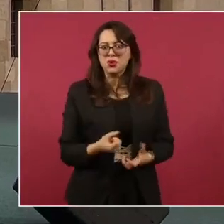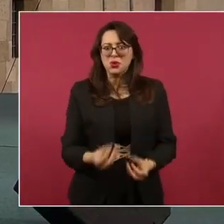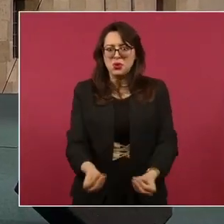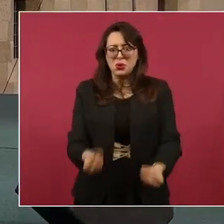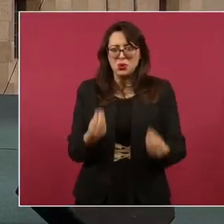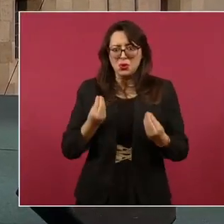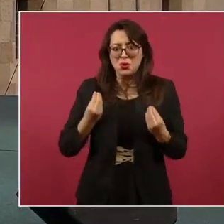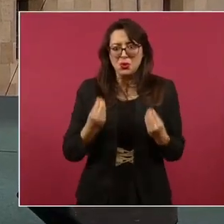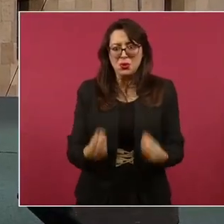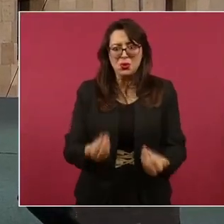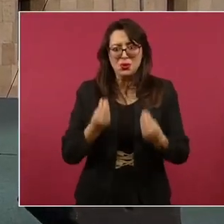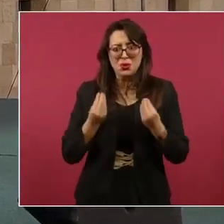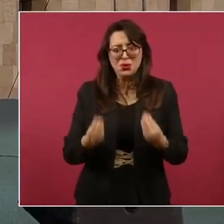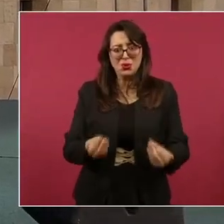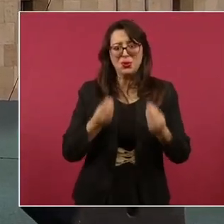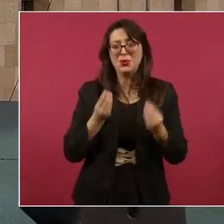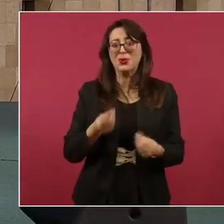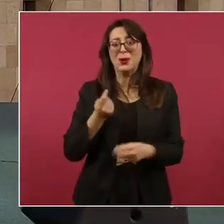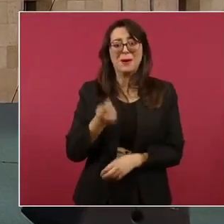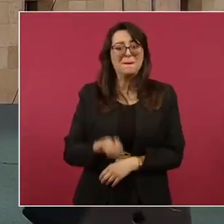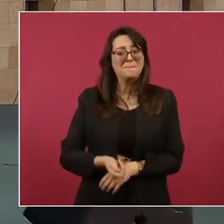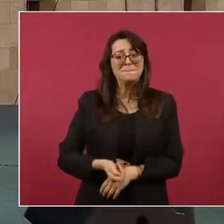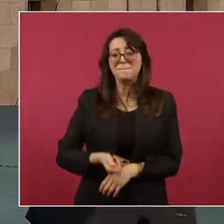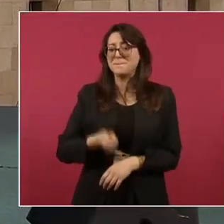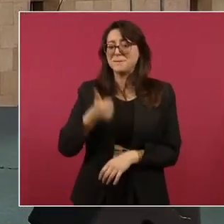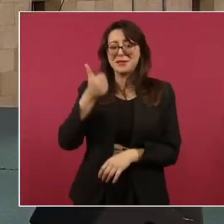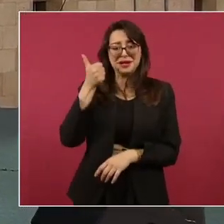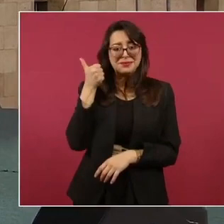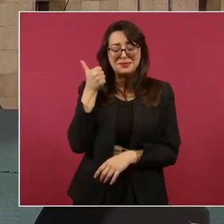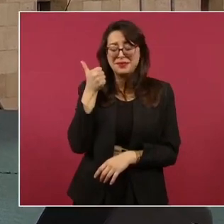no vistas. Lo mismo ha